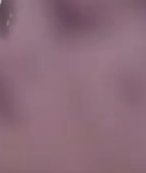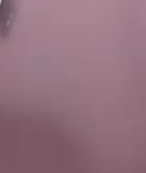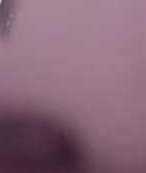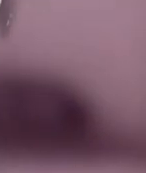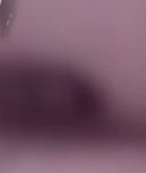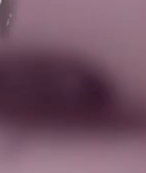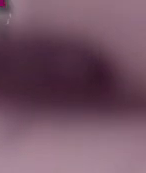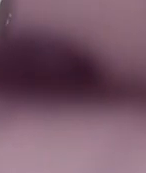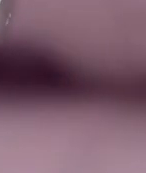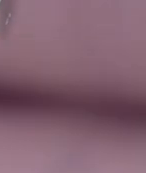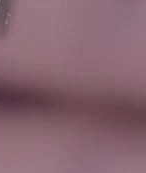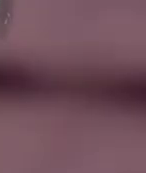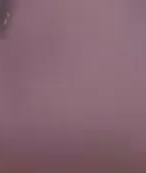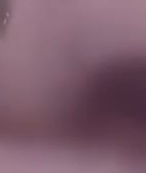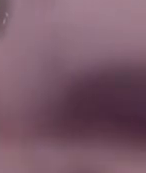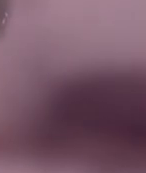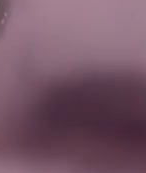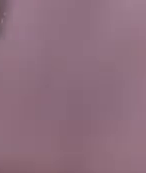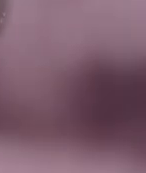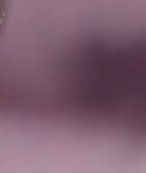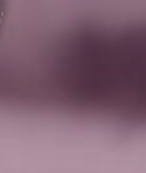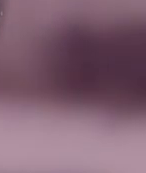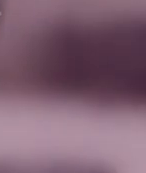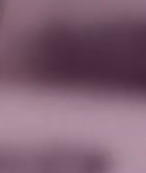elecciones 2018